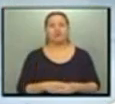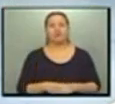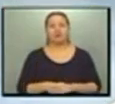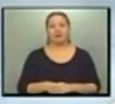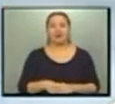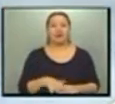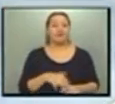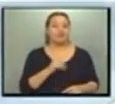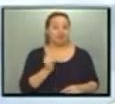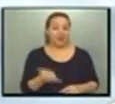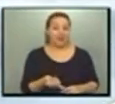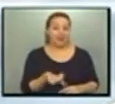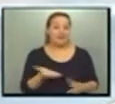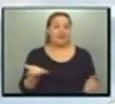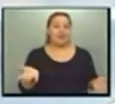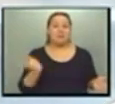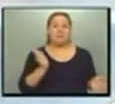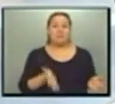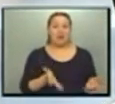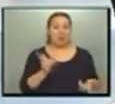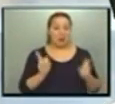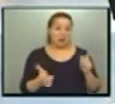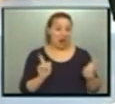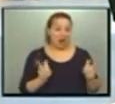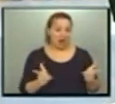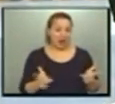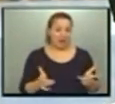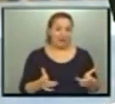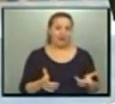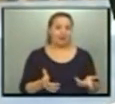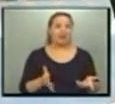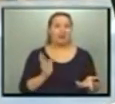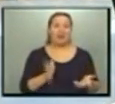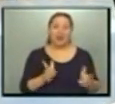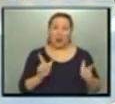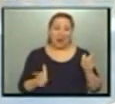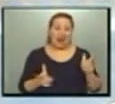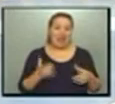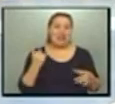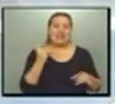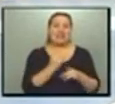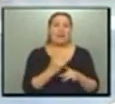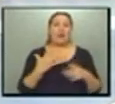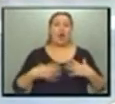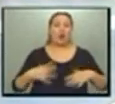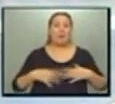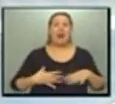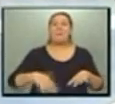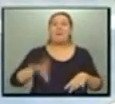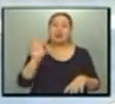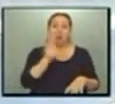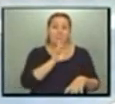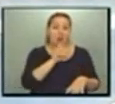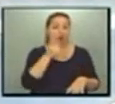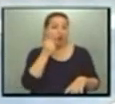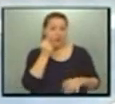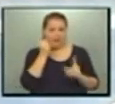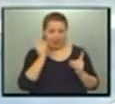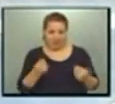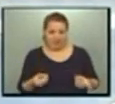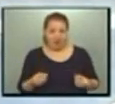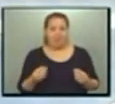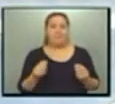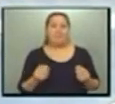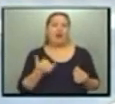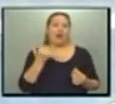jean, Daniel. Es generalmente la ropa que usamos la mayoría de las mujeres y también de los hombres. Porque hay de